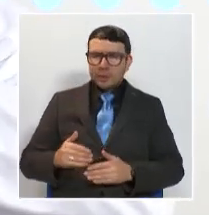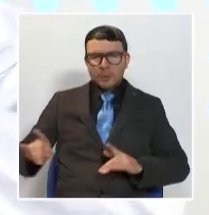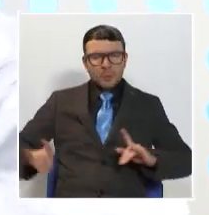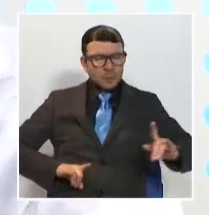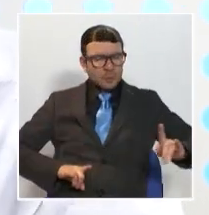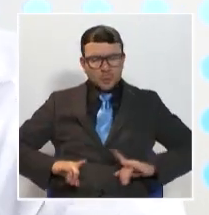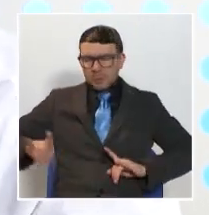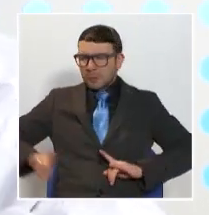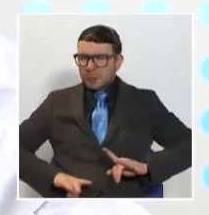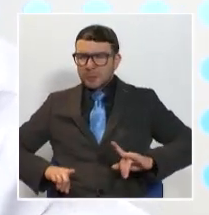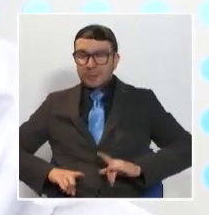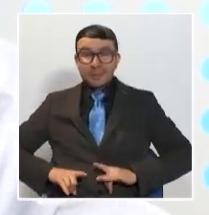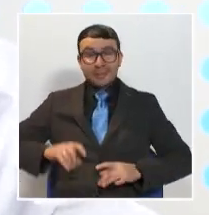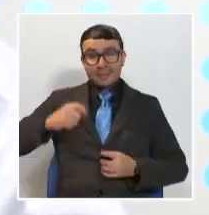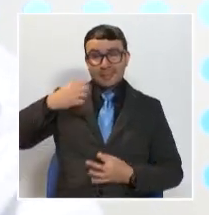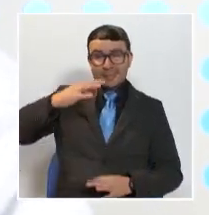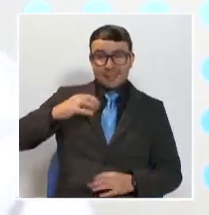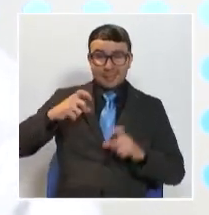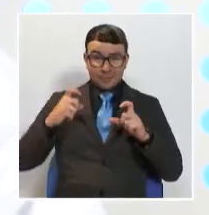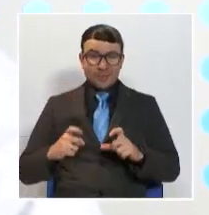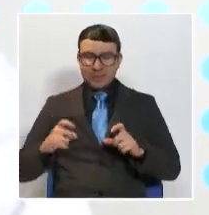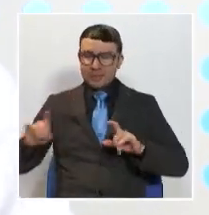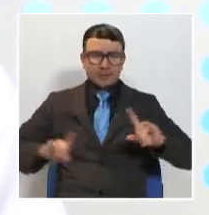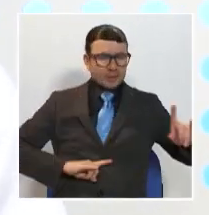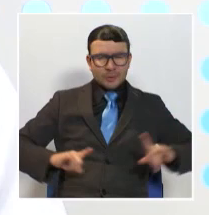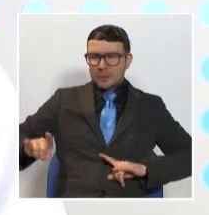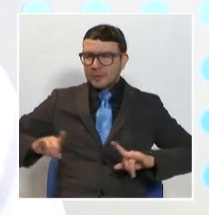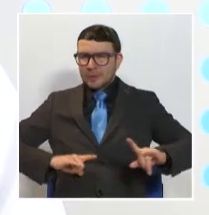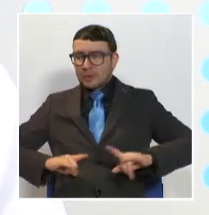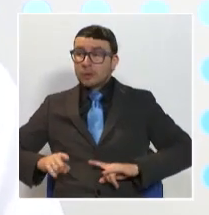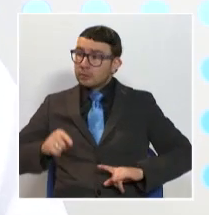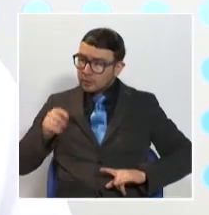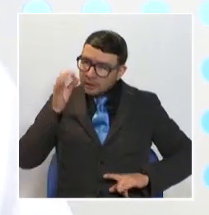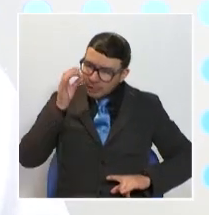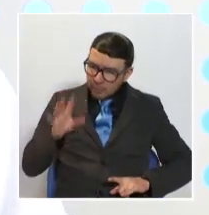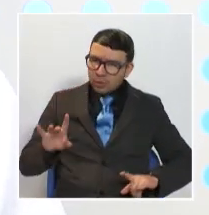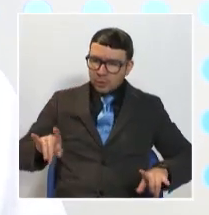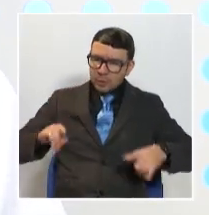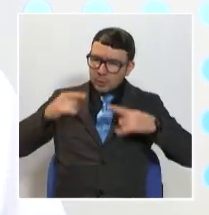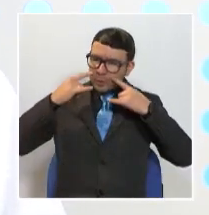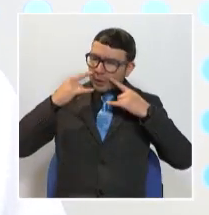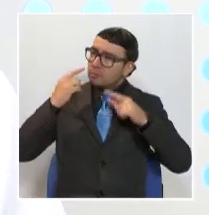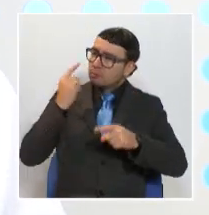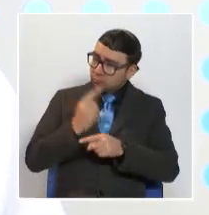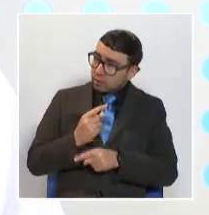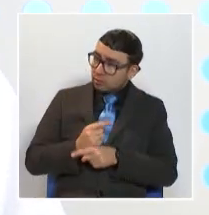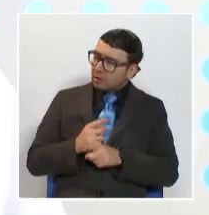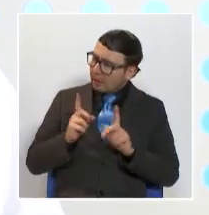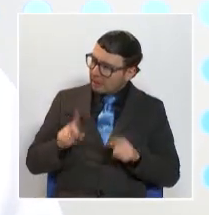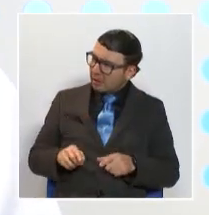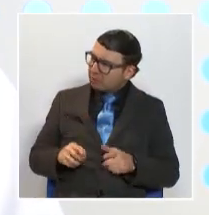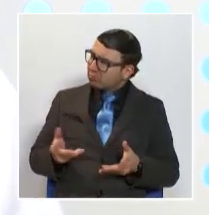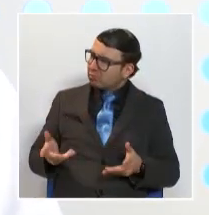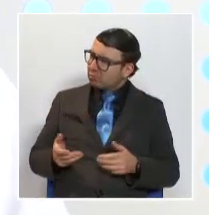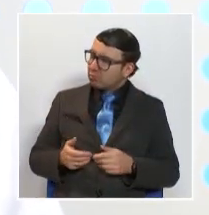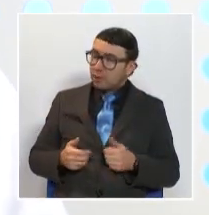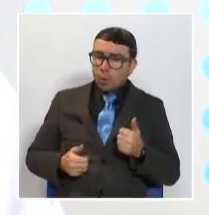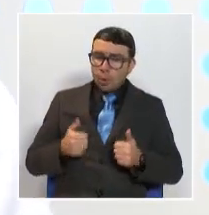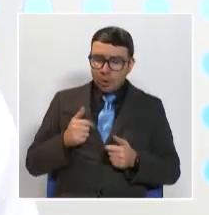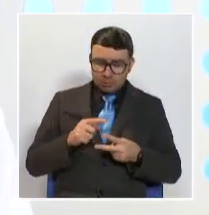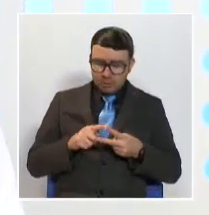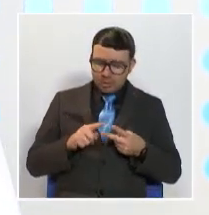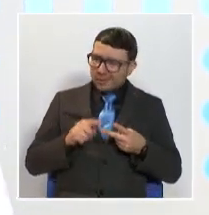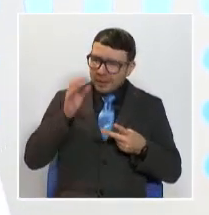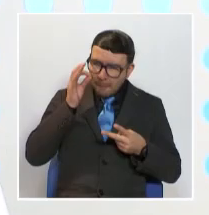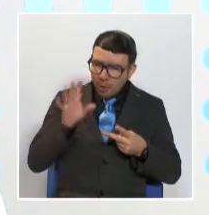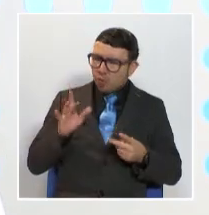esas radiografías y resonancias y todo lo que hubo que hacerle a él, hubiera sido un factor desencadenante. ¿Cuál de estas dos podría estar